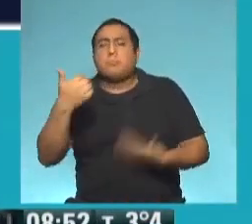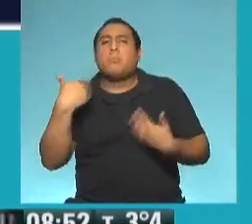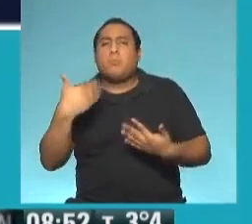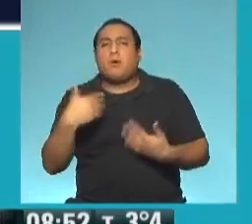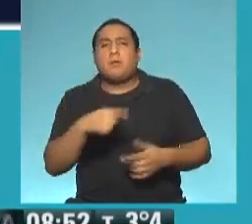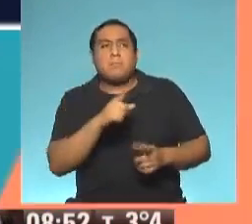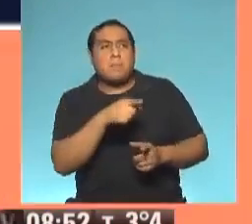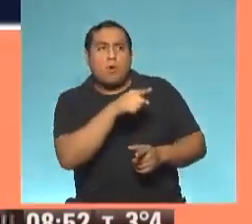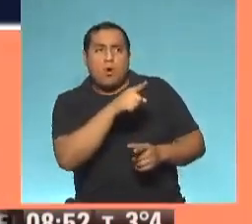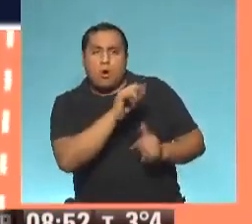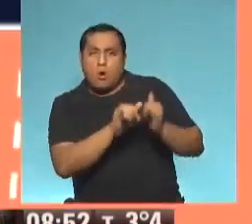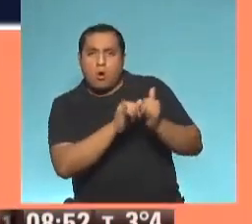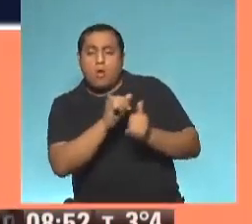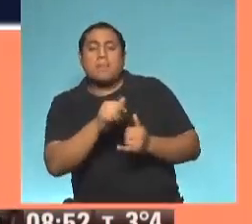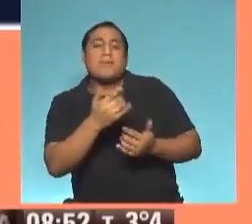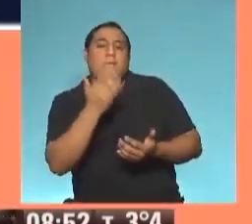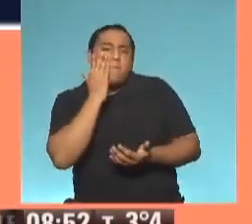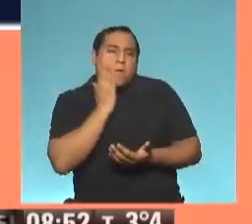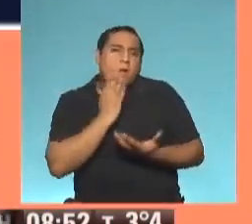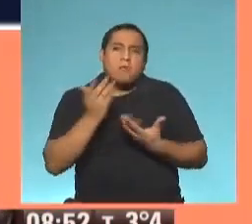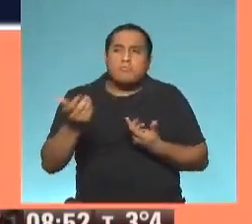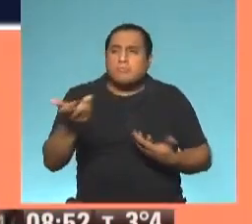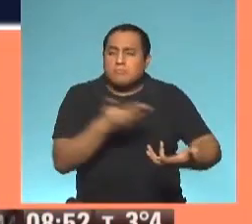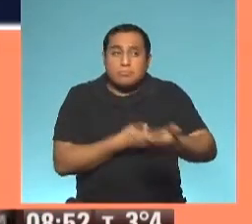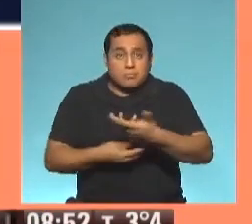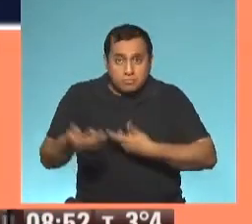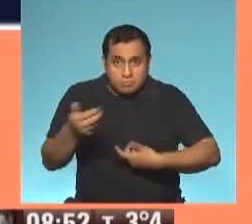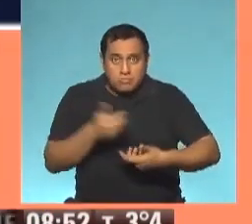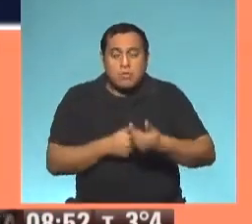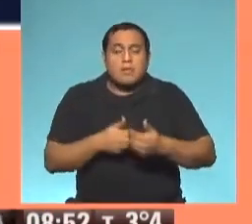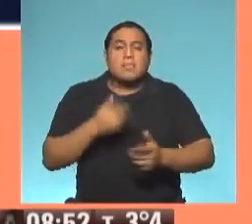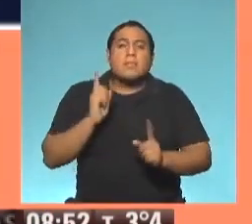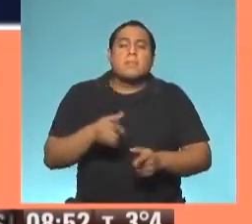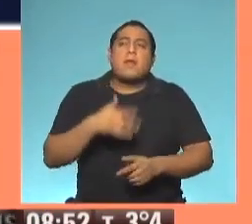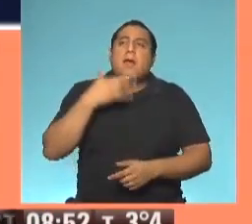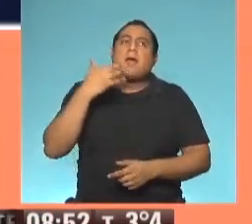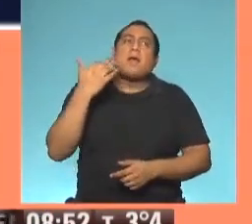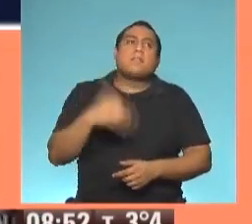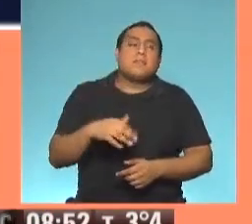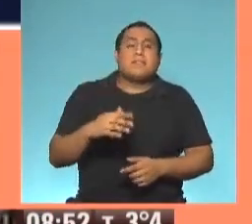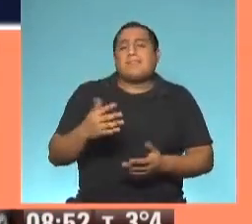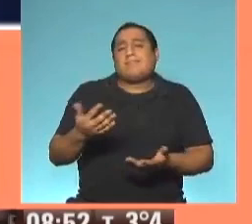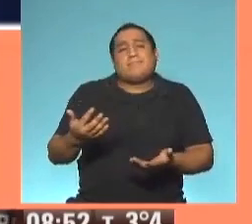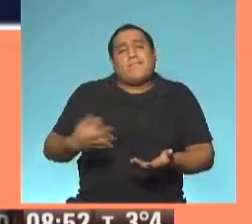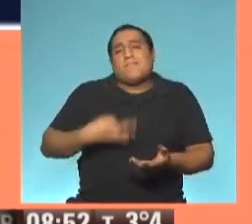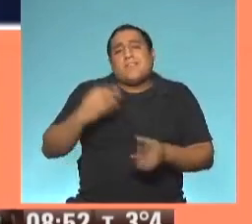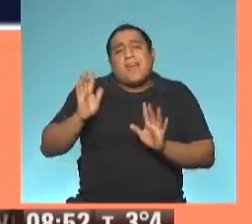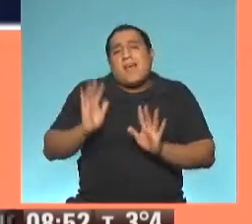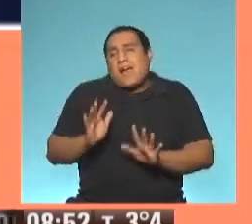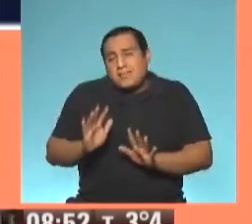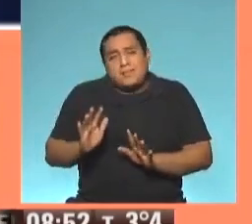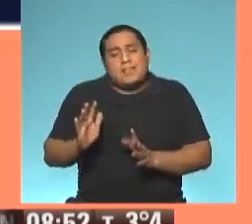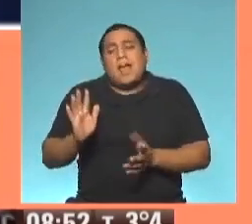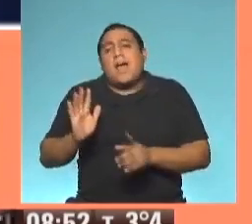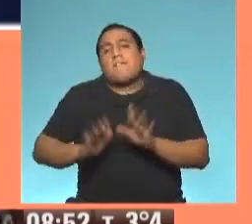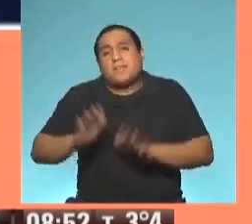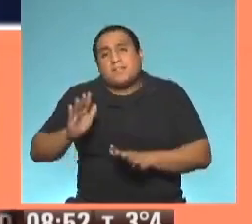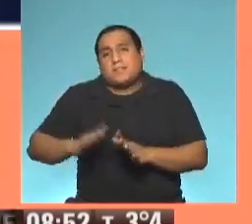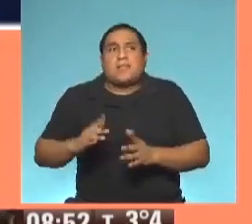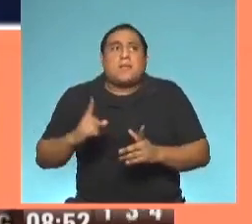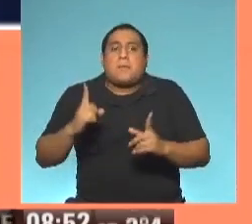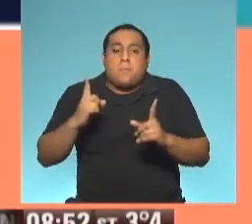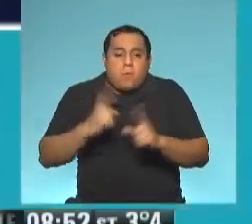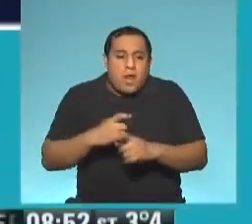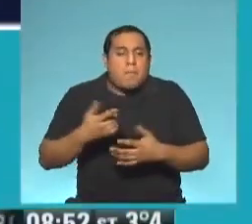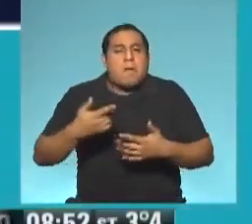este concepto esencial: solidaridad, cooperación y comprender que así como la vida tiene finitud, hay cuestiones que vamos a tener que